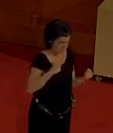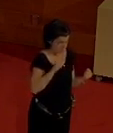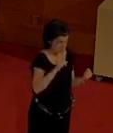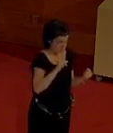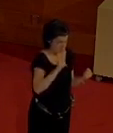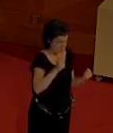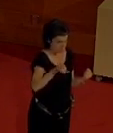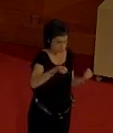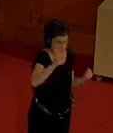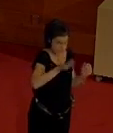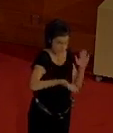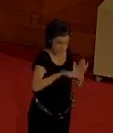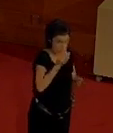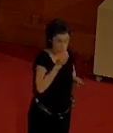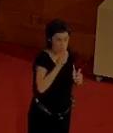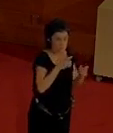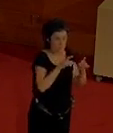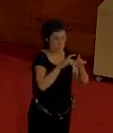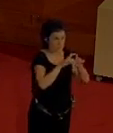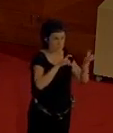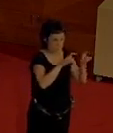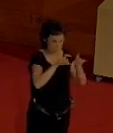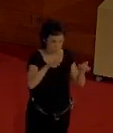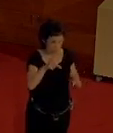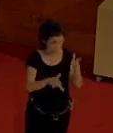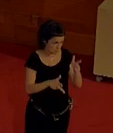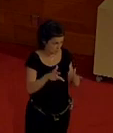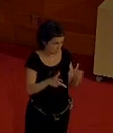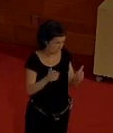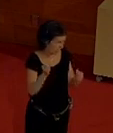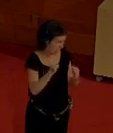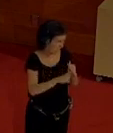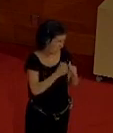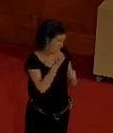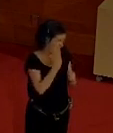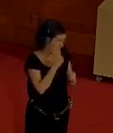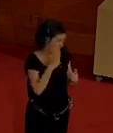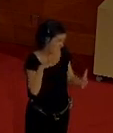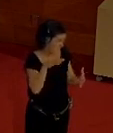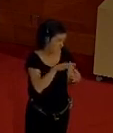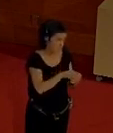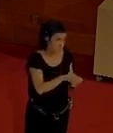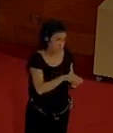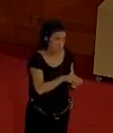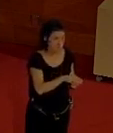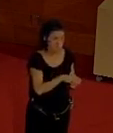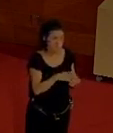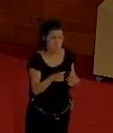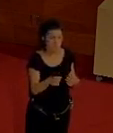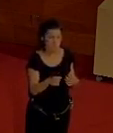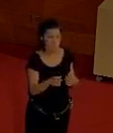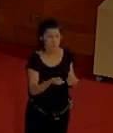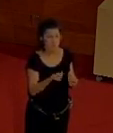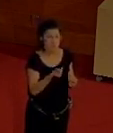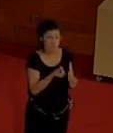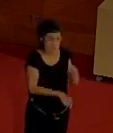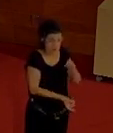euskadi por ejemplo muchas son metalúrgicas y sus costos de producción aumentan respecto pongamos a los de Estados Unidos que